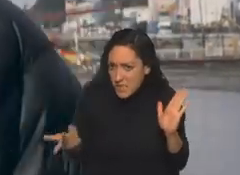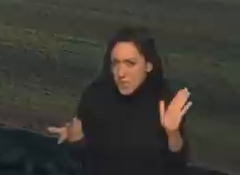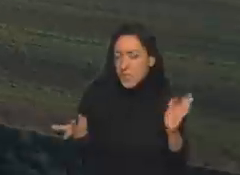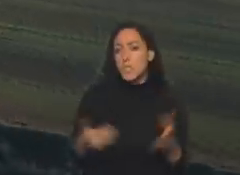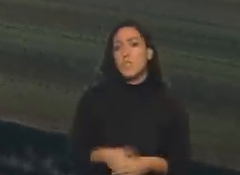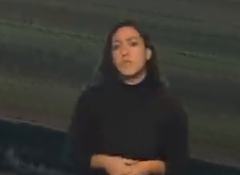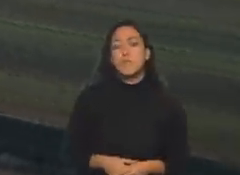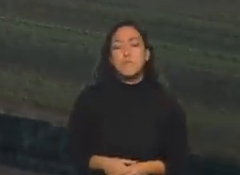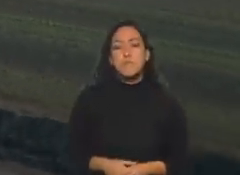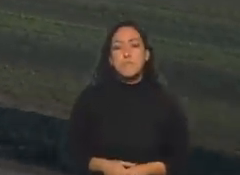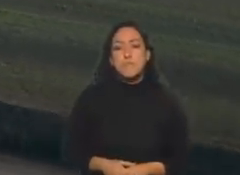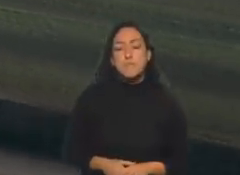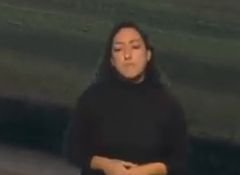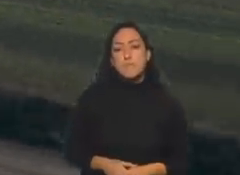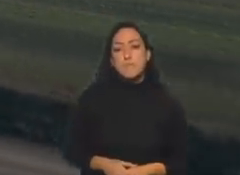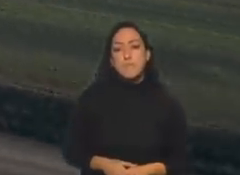país?